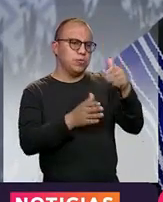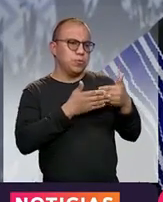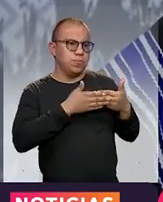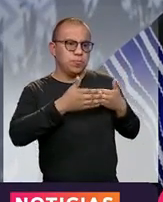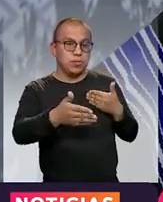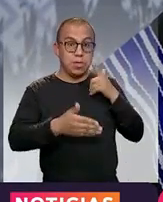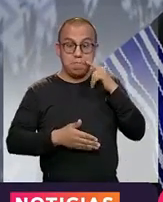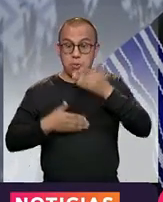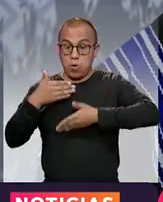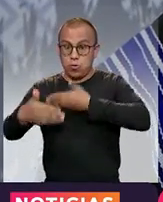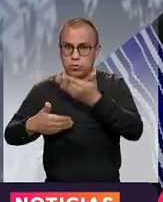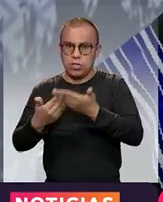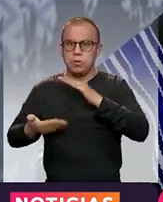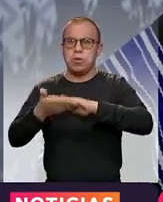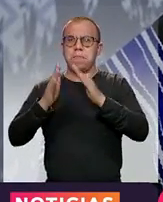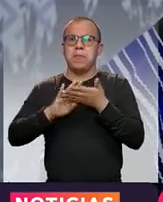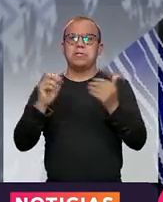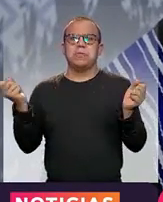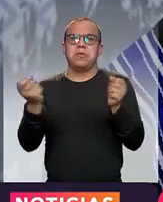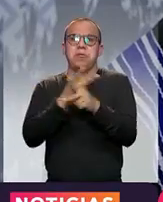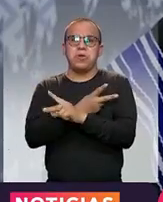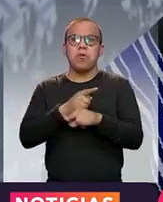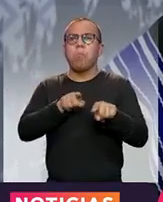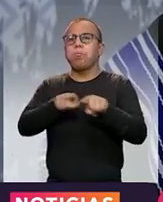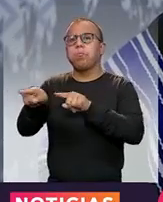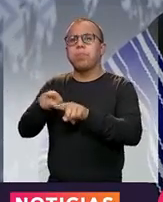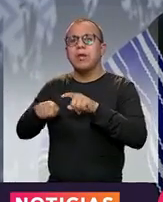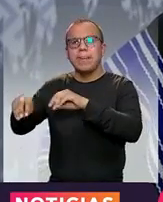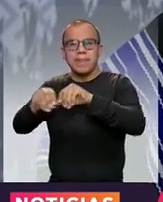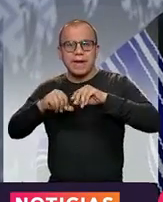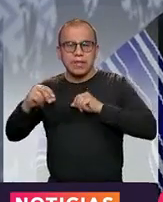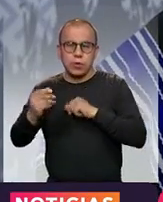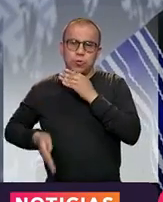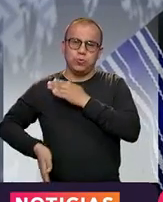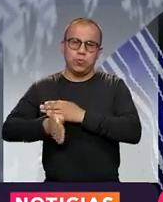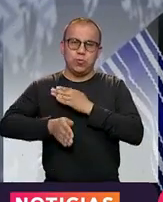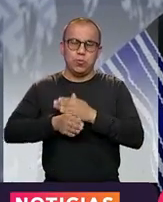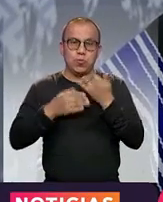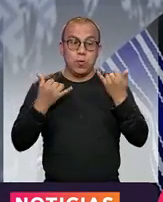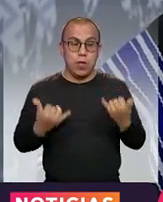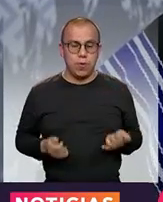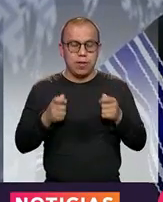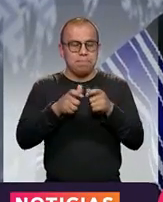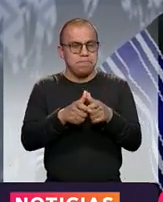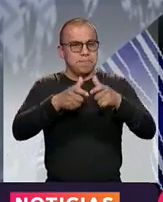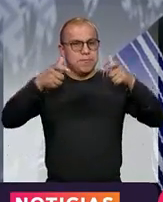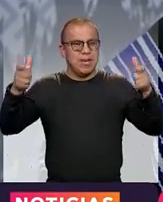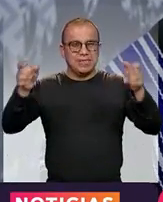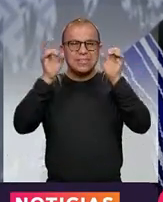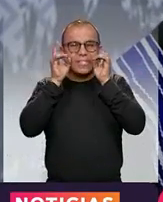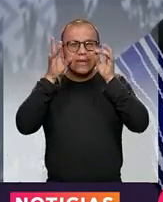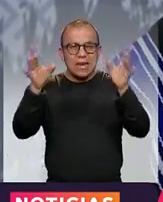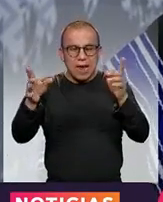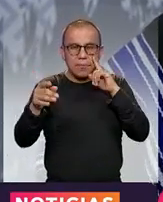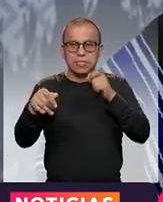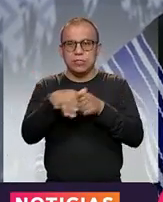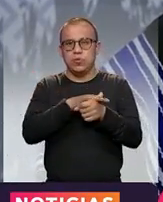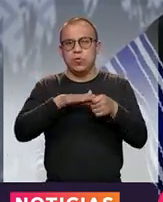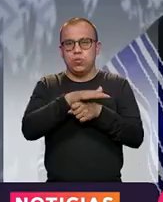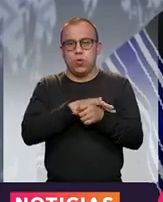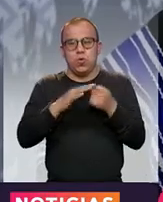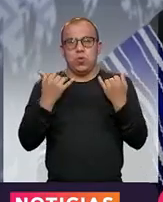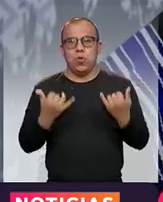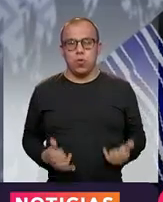proceso de paz y la violencia en los territorios continúa. De los hechos más, digamos, graves que nosotros tenemos